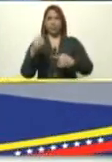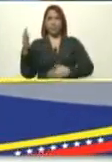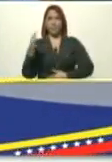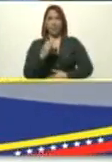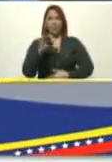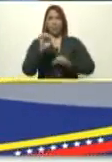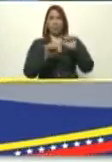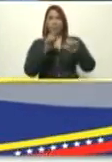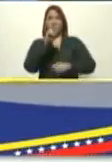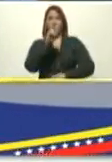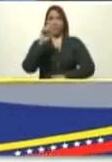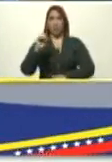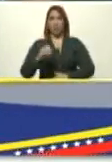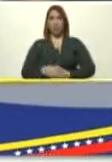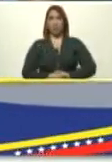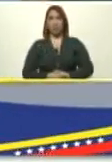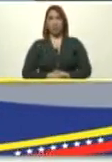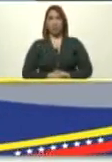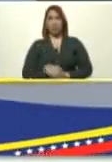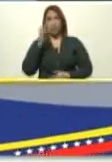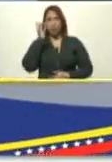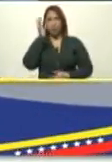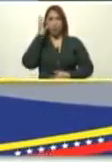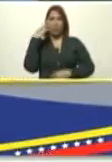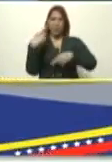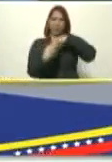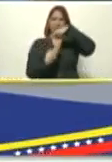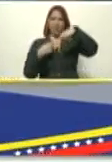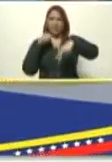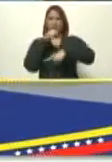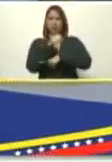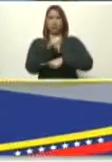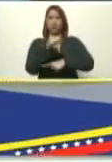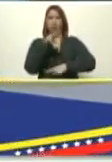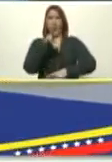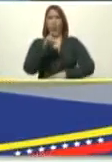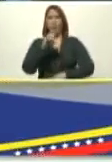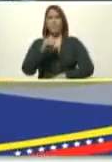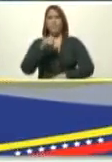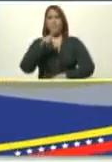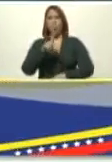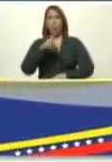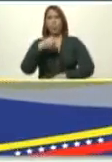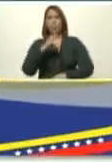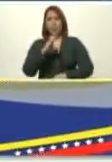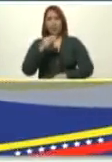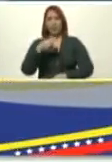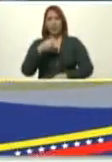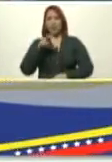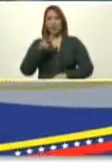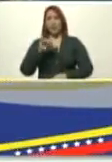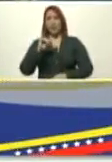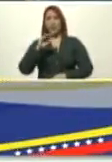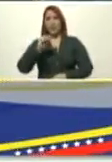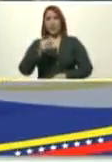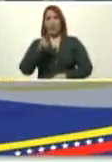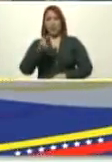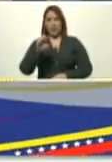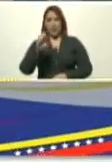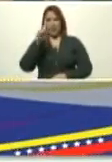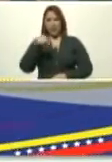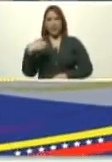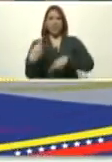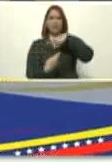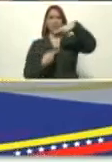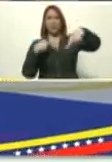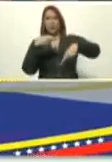XX, el surgimiento de la revolución bolchevique, de la revolución de octubre, bajo